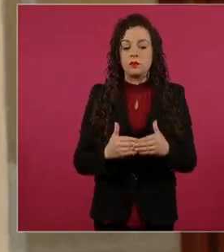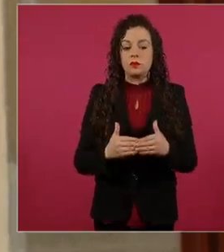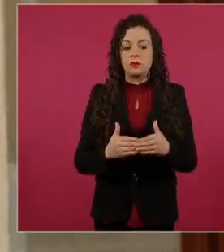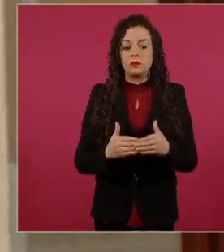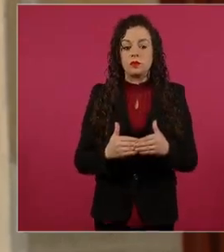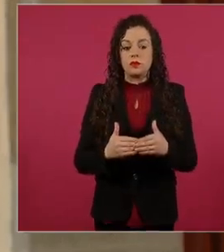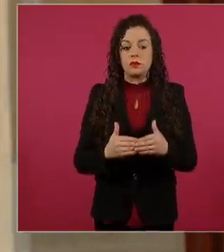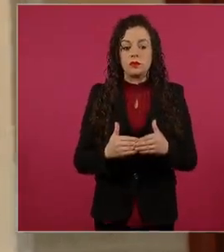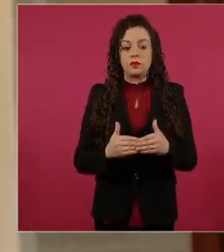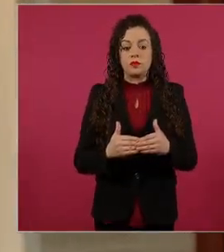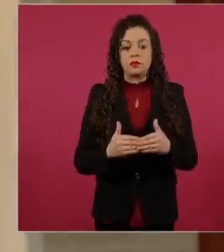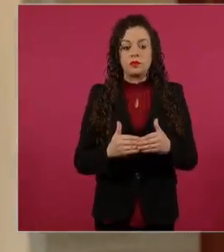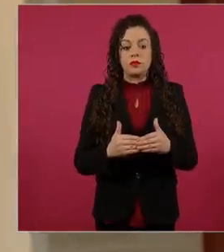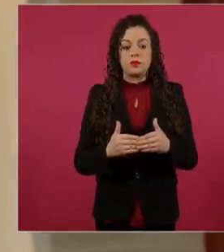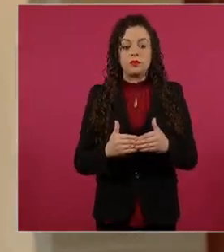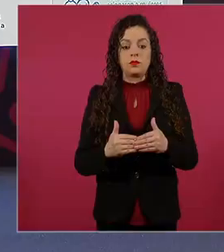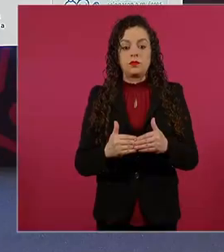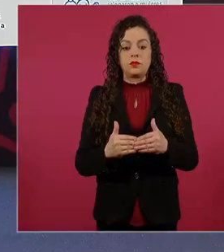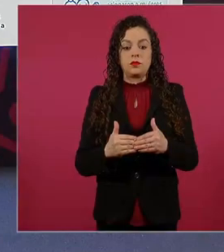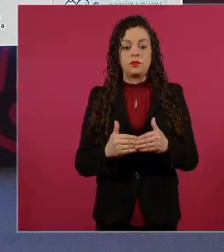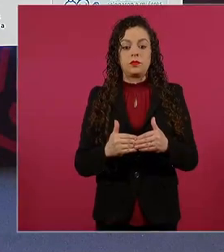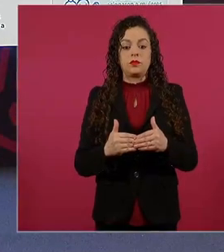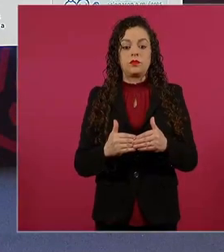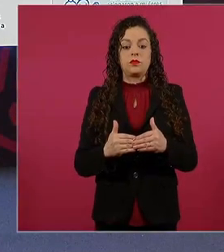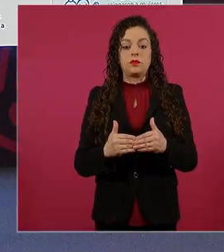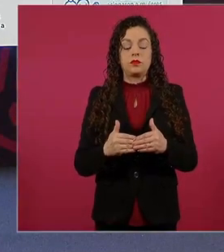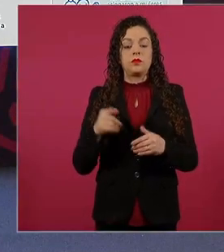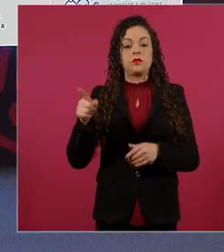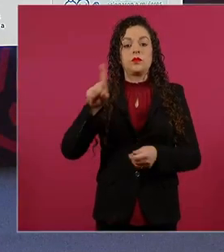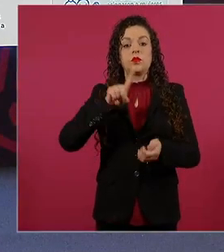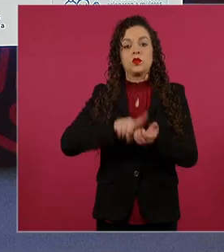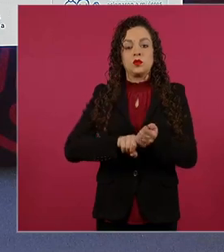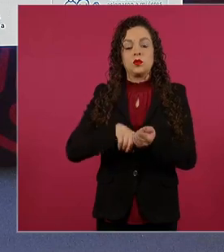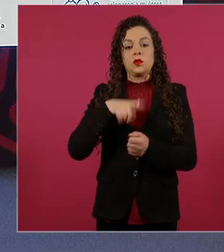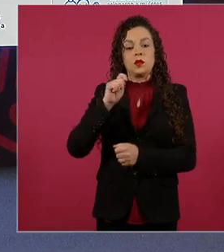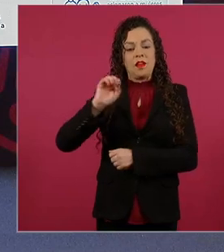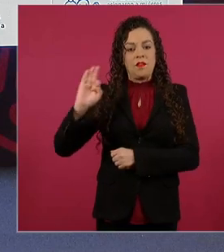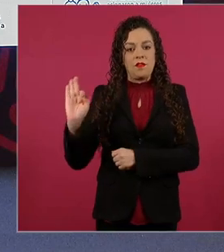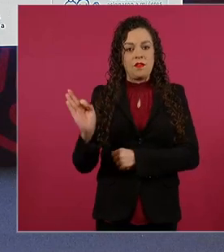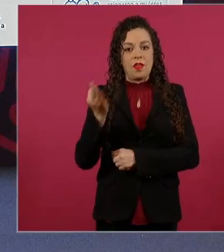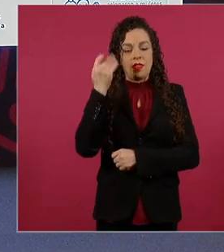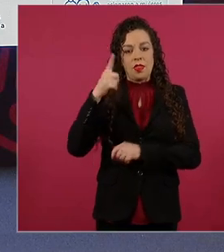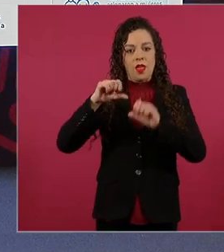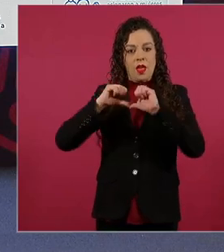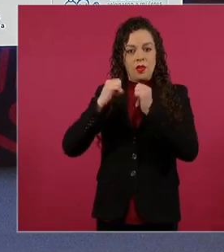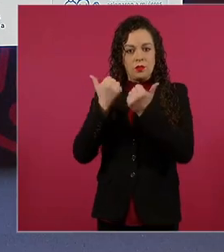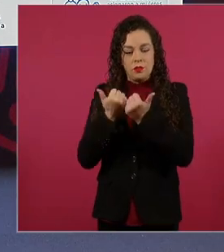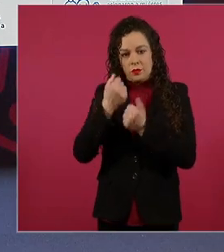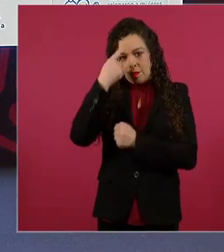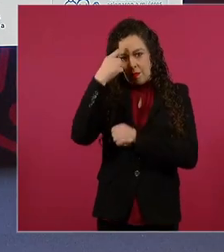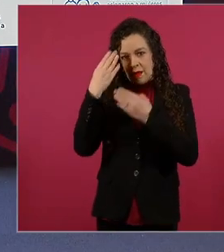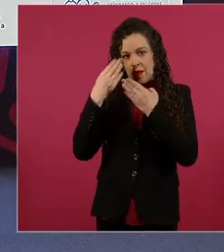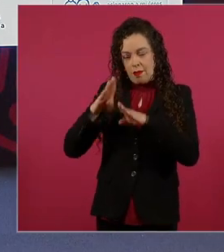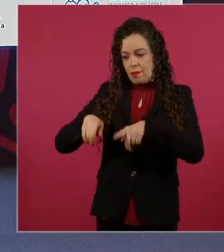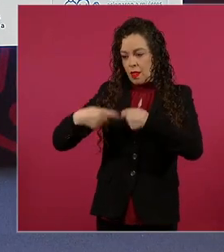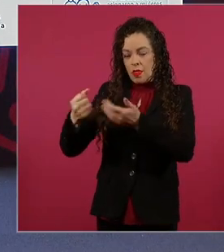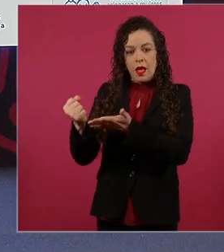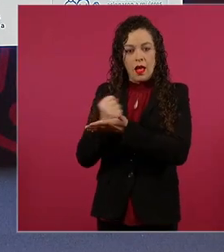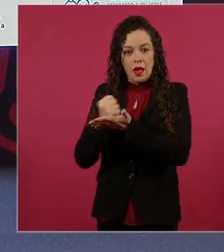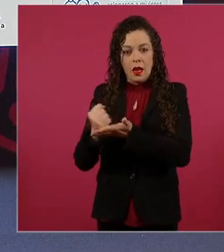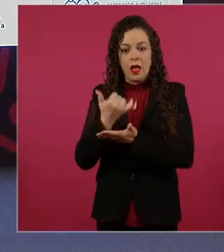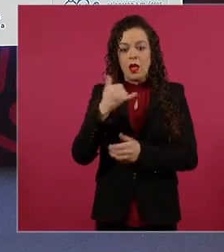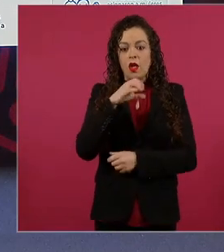derechohabiente, que fue básicamente a través de Sociedad Hipotecaria Federal y de Conavi, fueron estos los